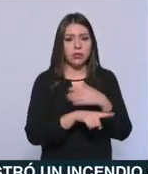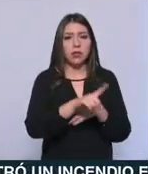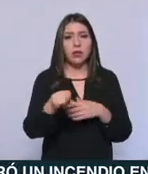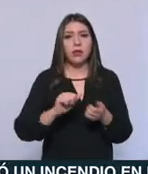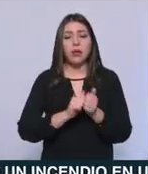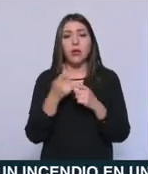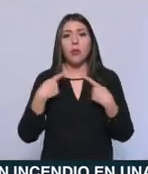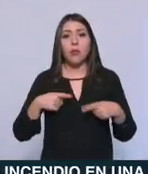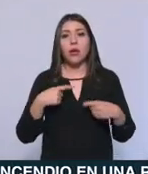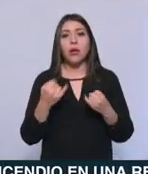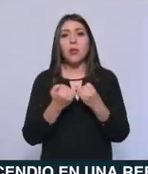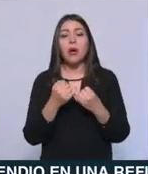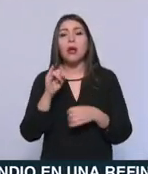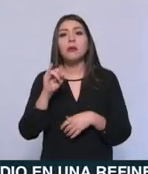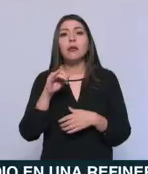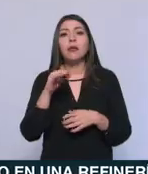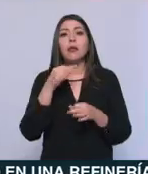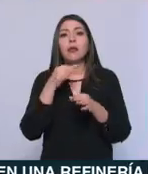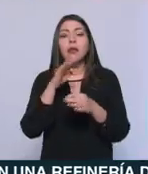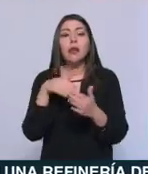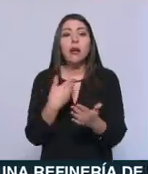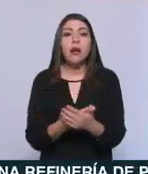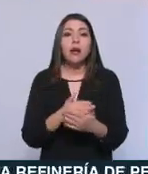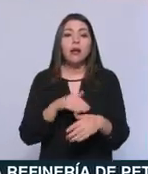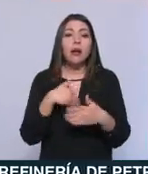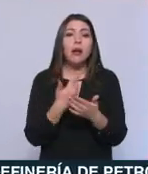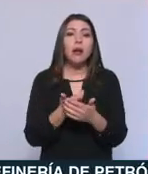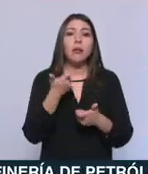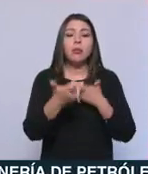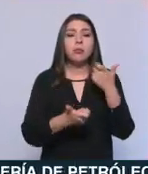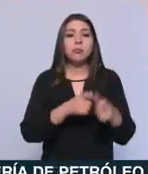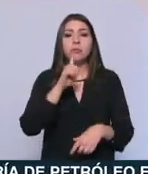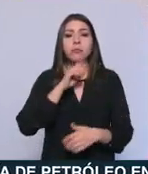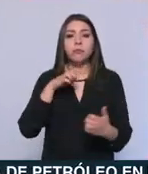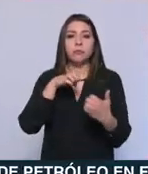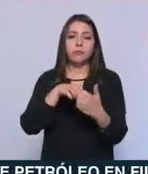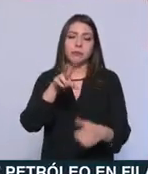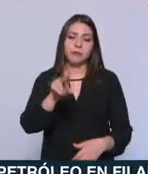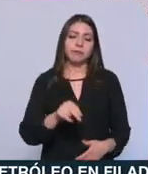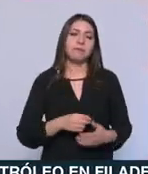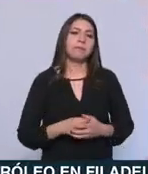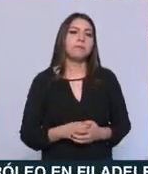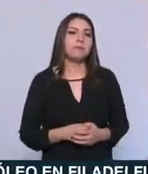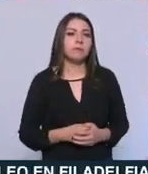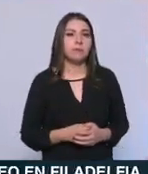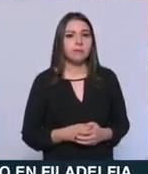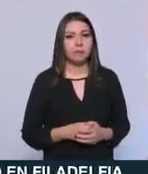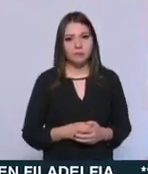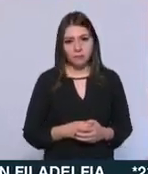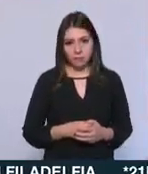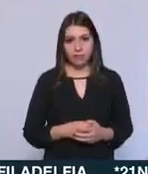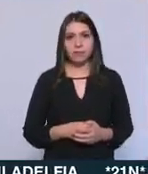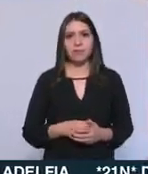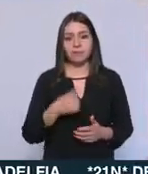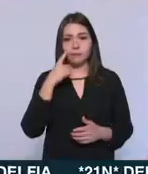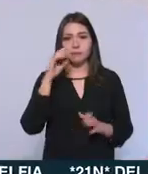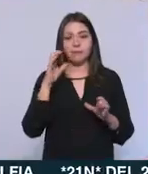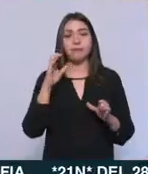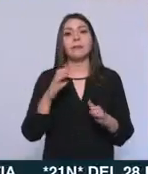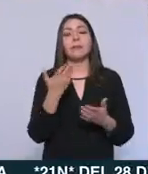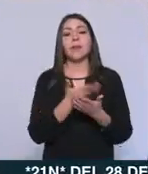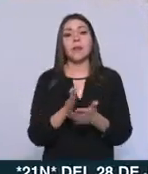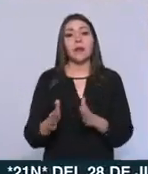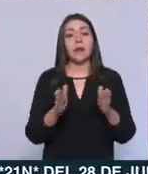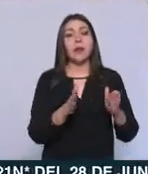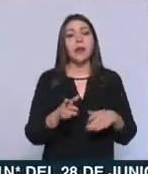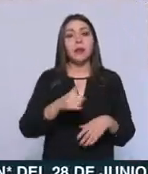tampoco, ¿verdad? Eso es muy importante. Muy importante señalarlo, no hay gestores. Pedro, finalmente hubo entregas de viviendas,